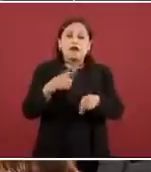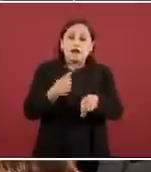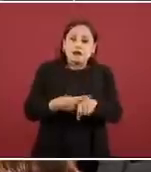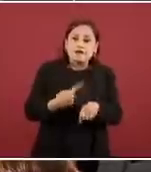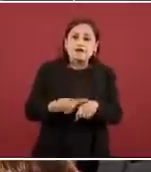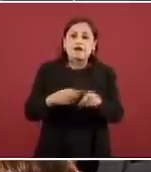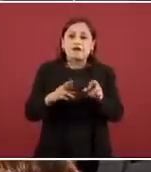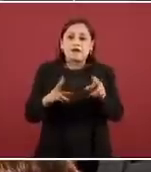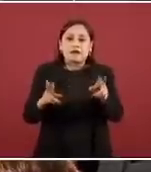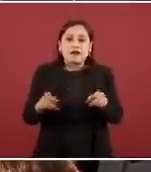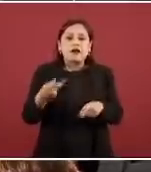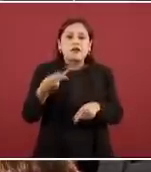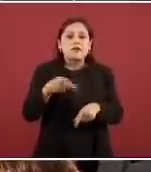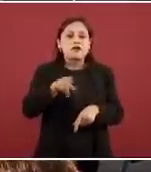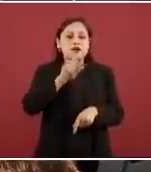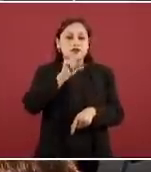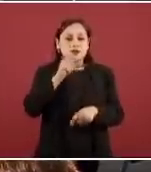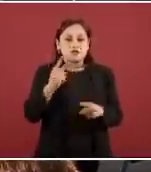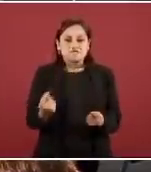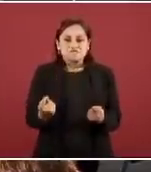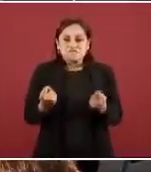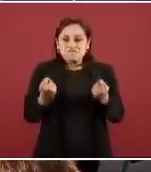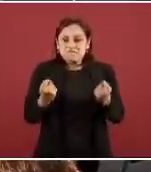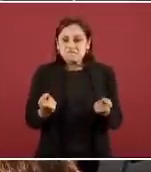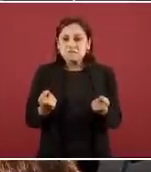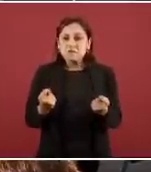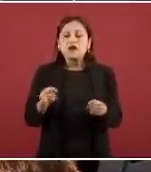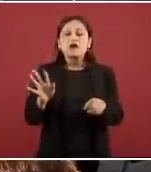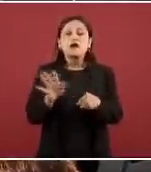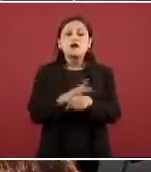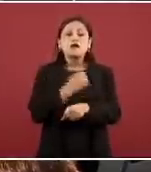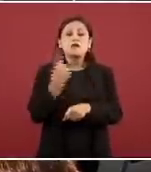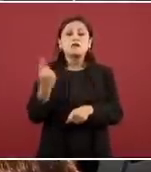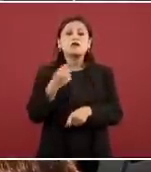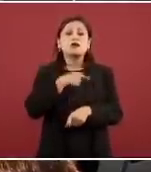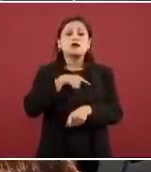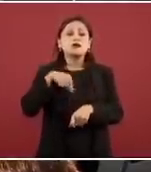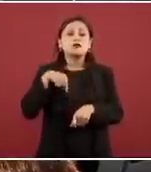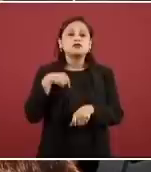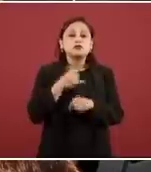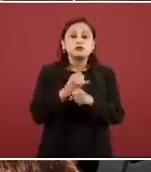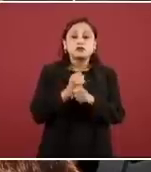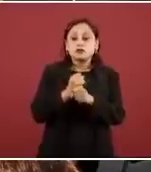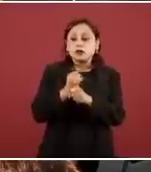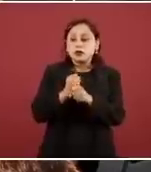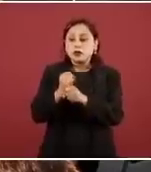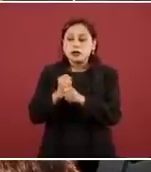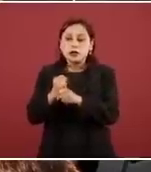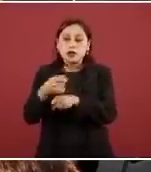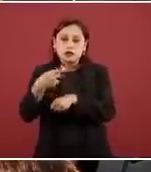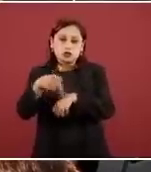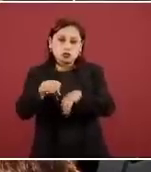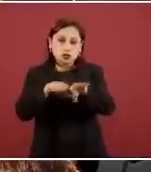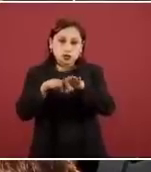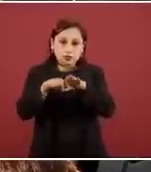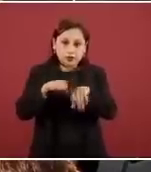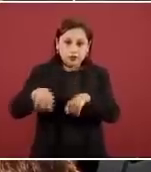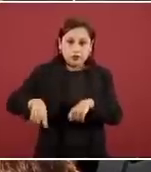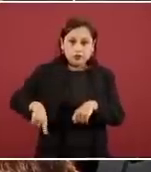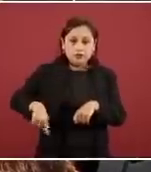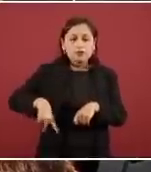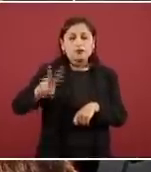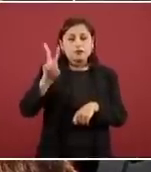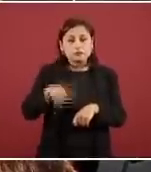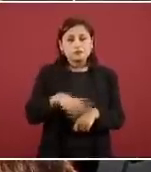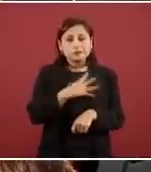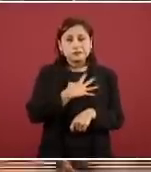insultar, pero es cuando uno está dando un seguimiento al trabajo que uno desarrolla, pues estremece, ¿no? Ver